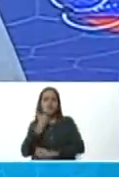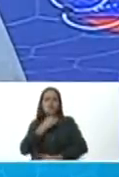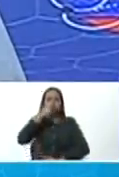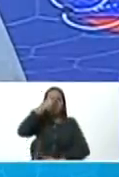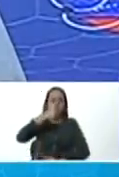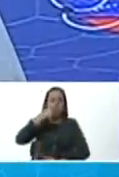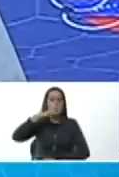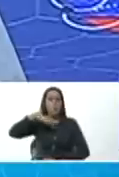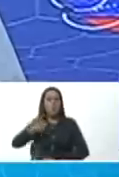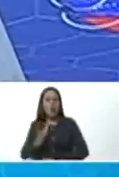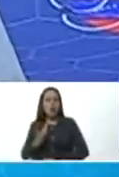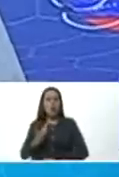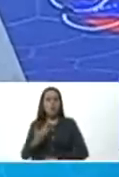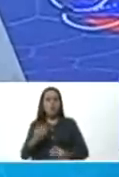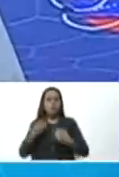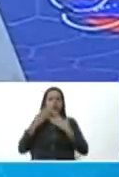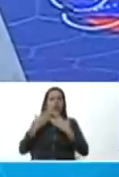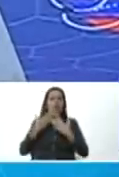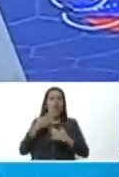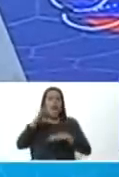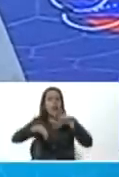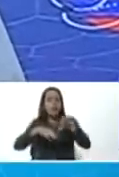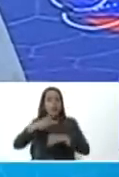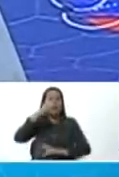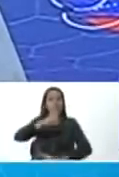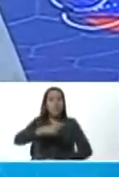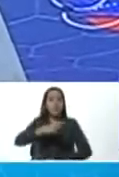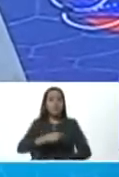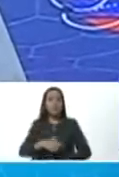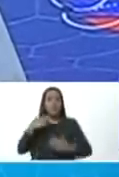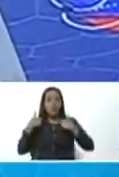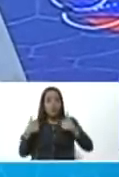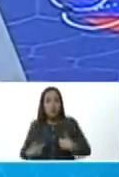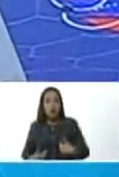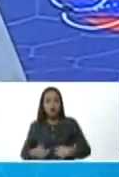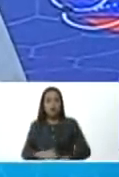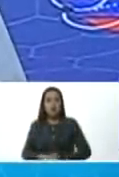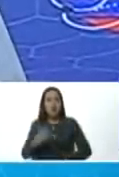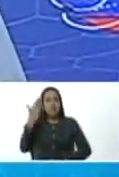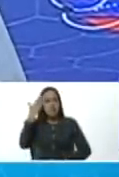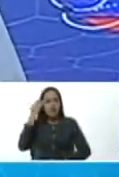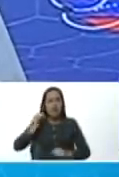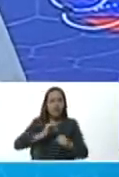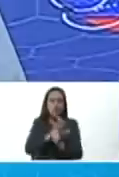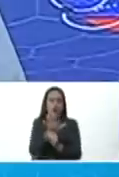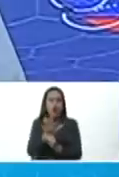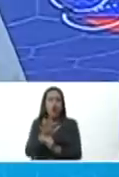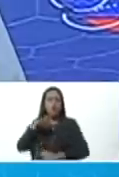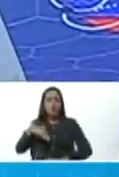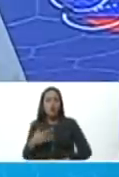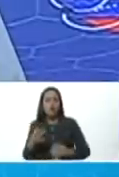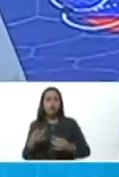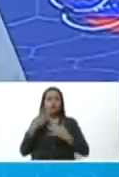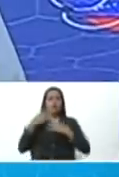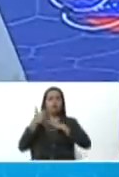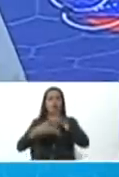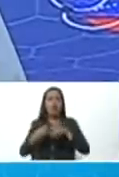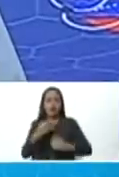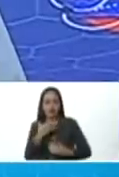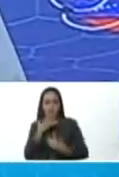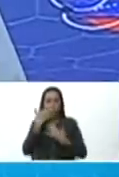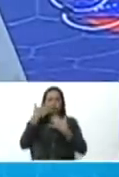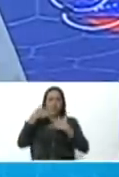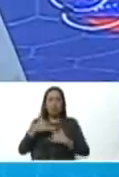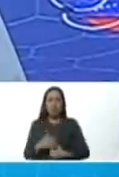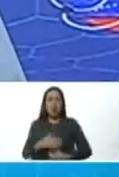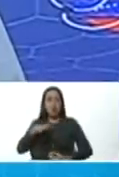causar enfermedades tanto en animales como en humanos. Se sabe que varios coronavirus causan infecciones respiratorias que